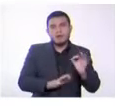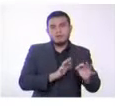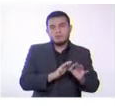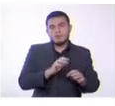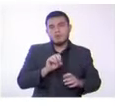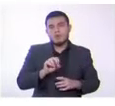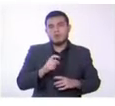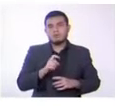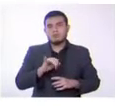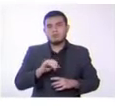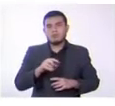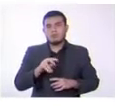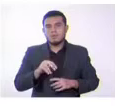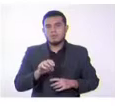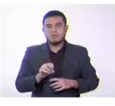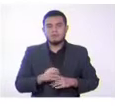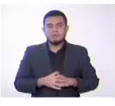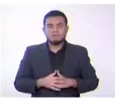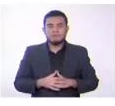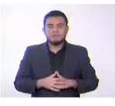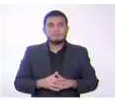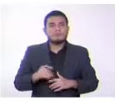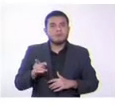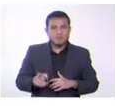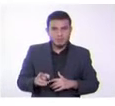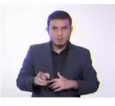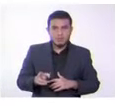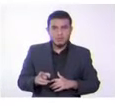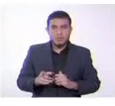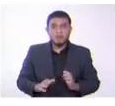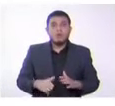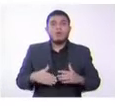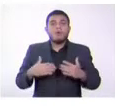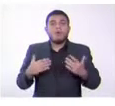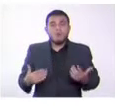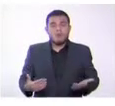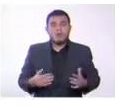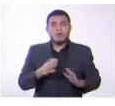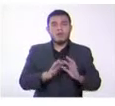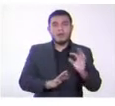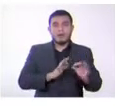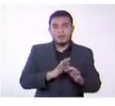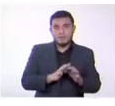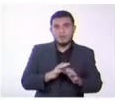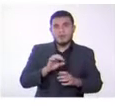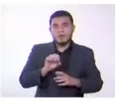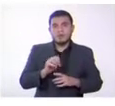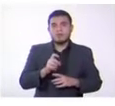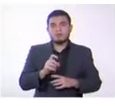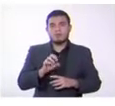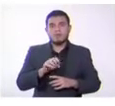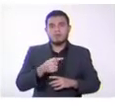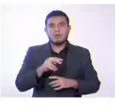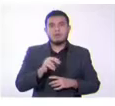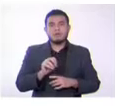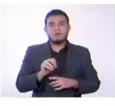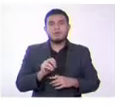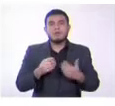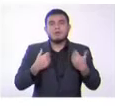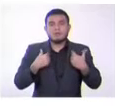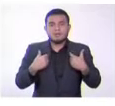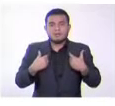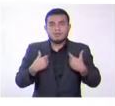oxígeno. Esto sucede porque el átomo de oxígeno posee